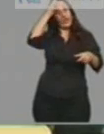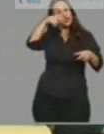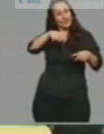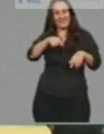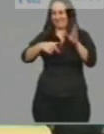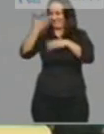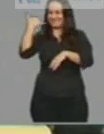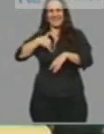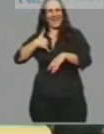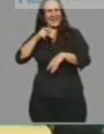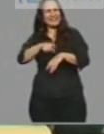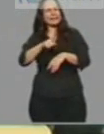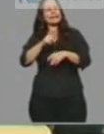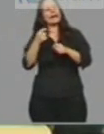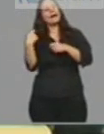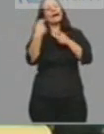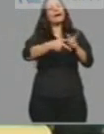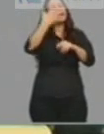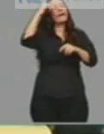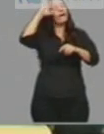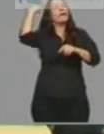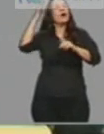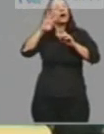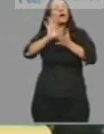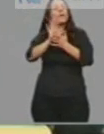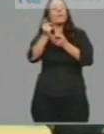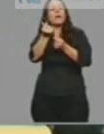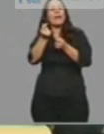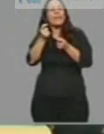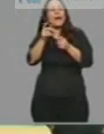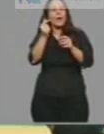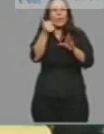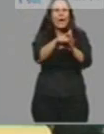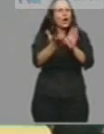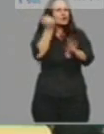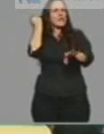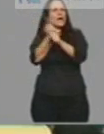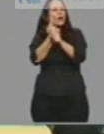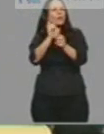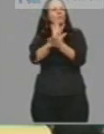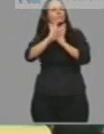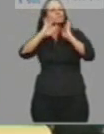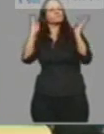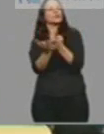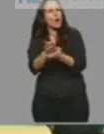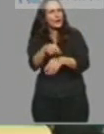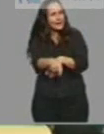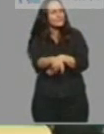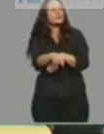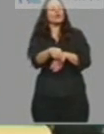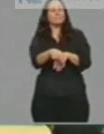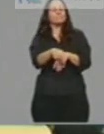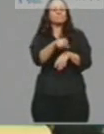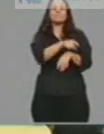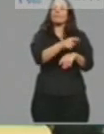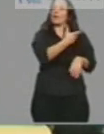a todos aquellos que habían sido atrapados por el corralito, ¿se acuerdan cuando no pudieron sacar los depósitos de los bancos? El